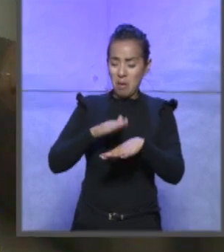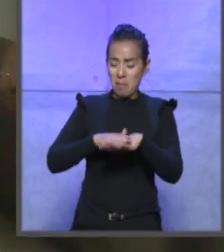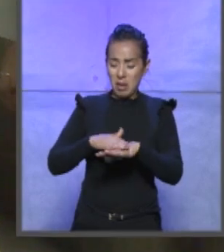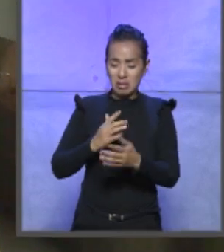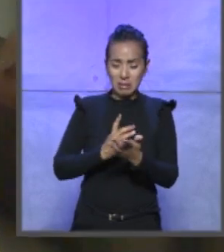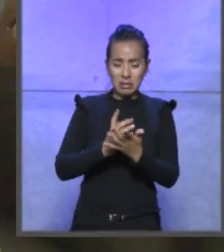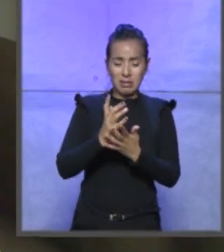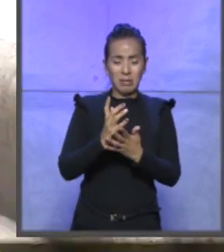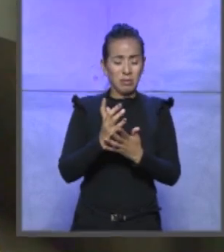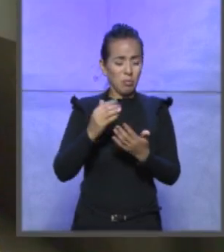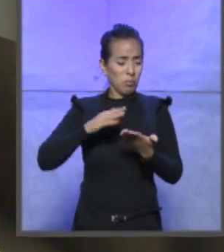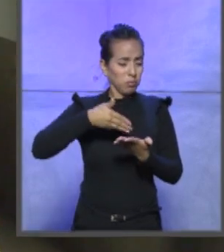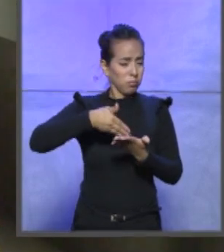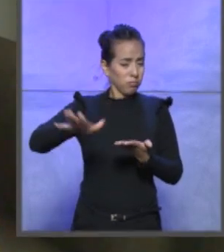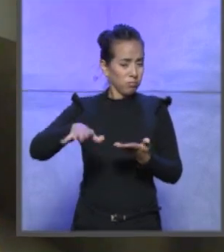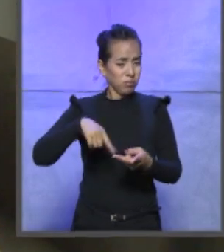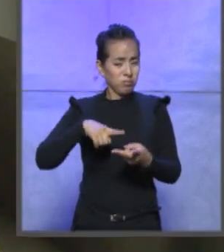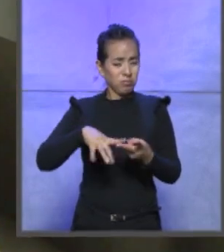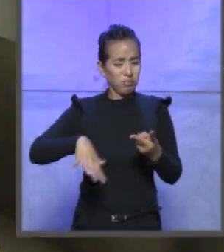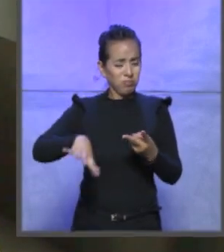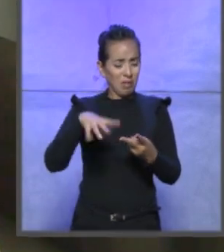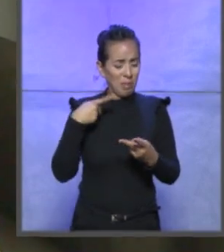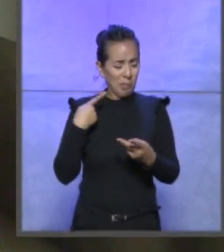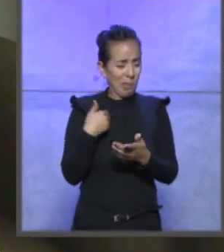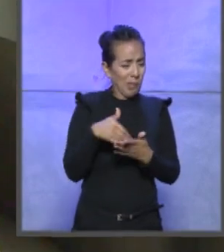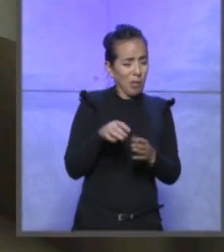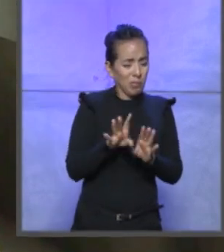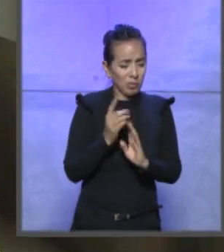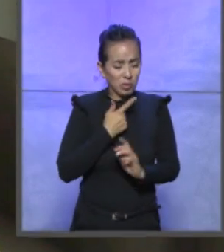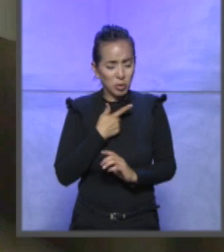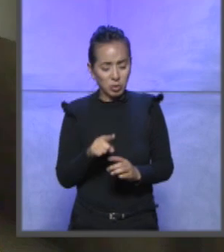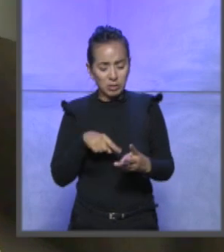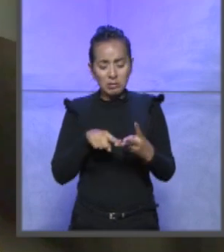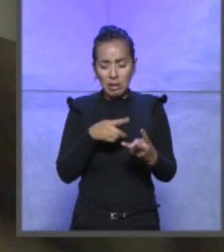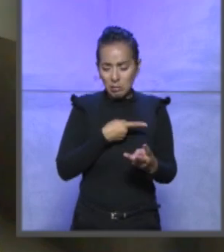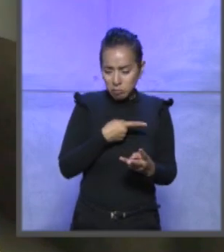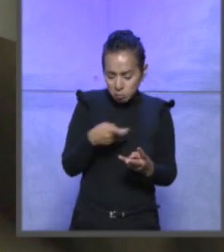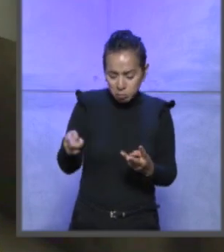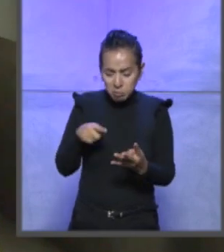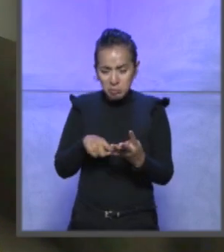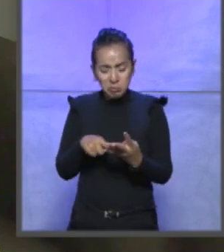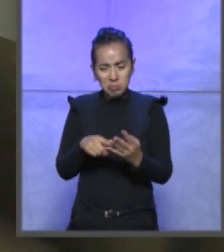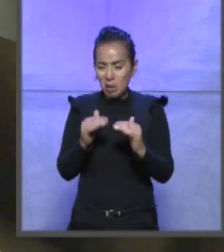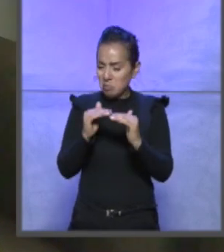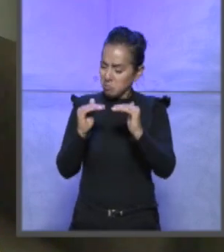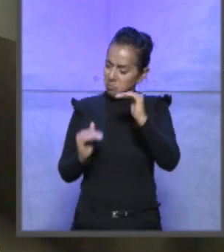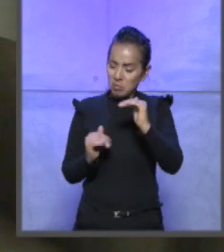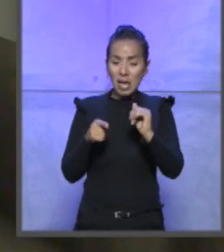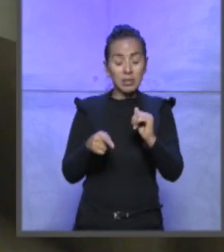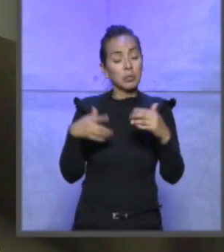como la exclusión, la xenofobia y también la pobreza y la desigualdad. Esto es un impacto muy grande a